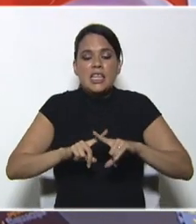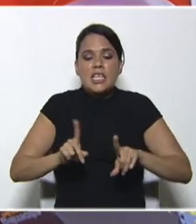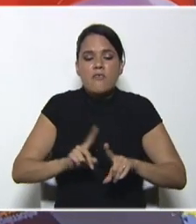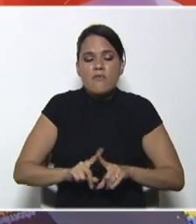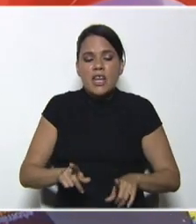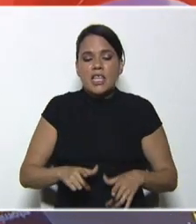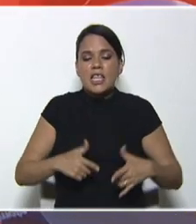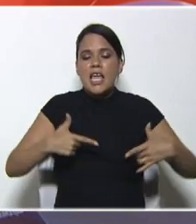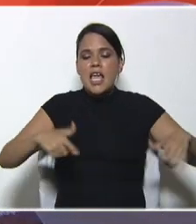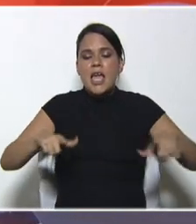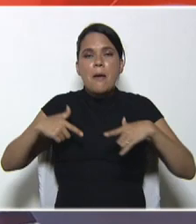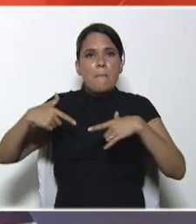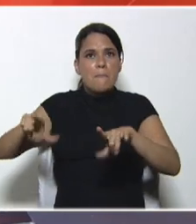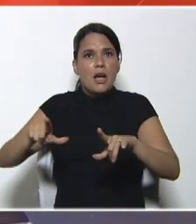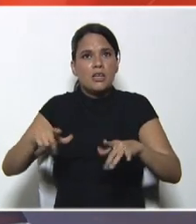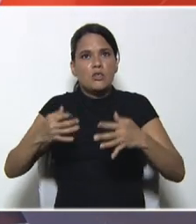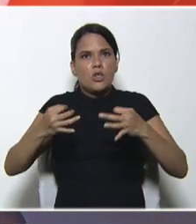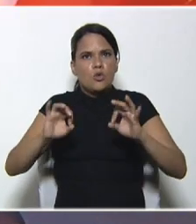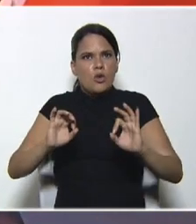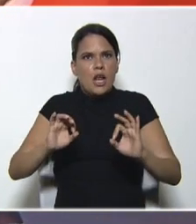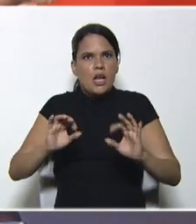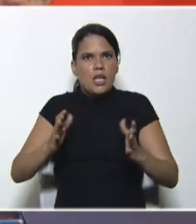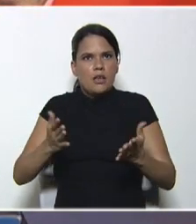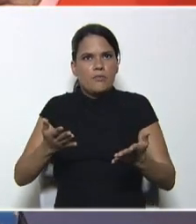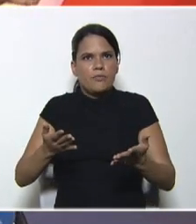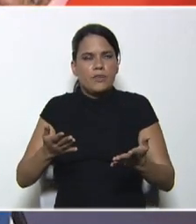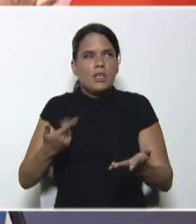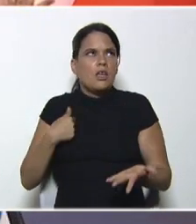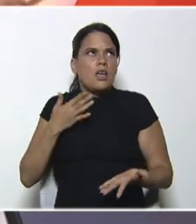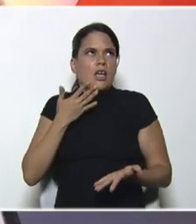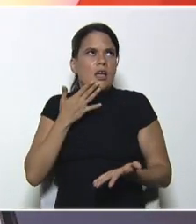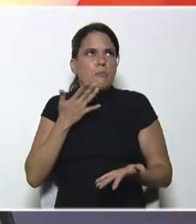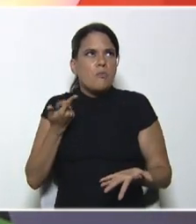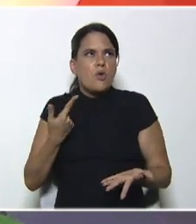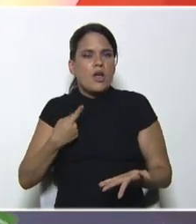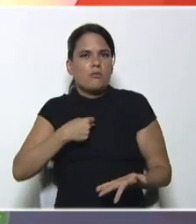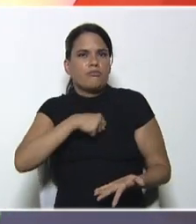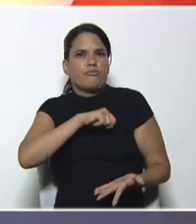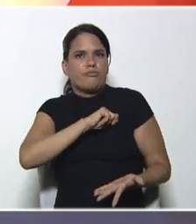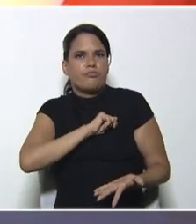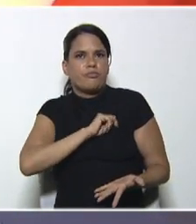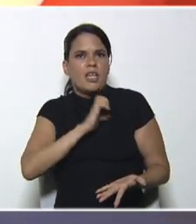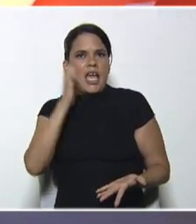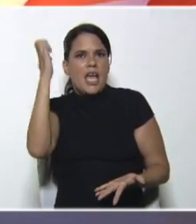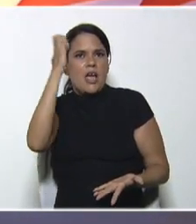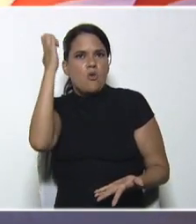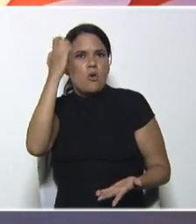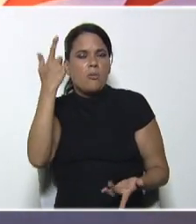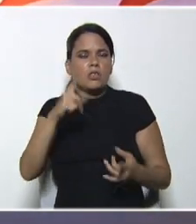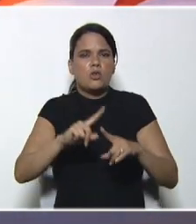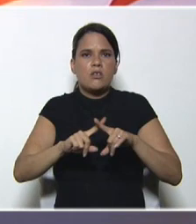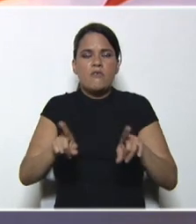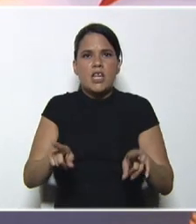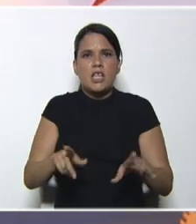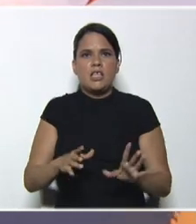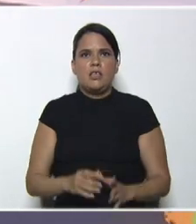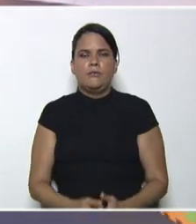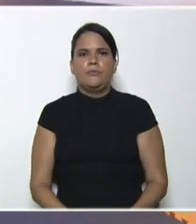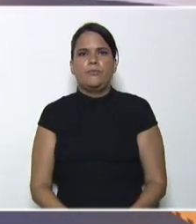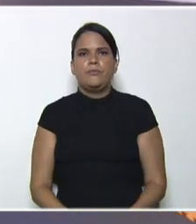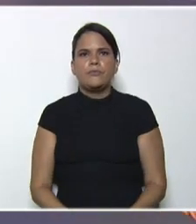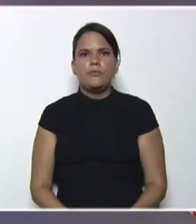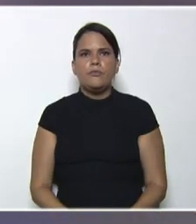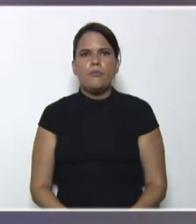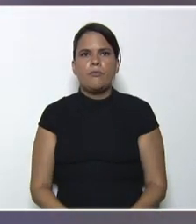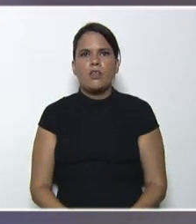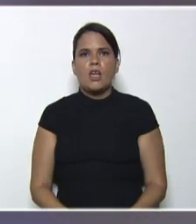muy diferentes a los que cuenta, por ejemplo, el continente europeo o el continente asiático. En cuanto al clima